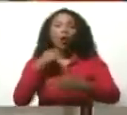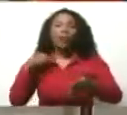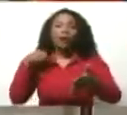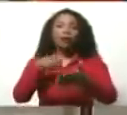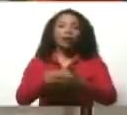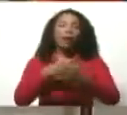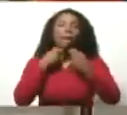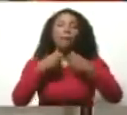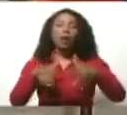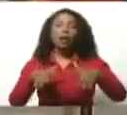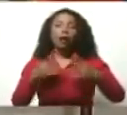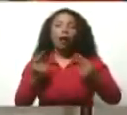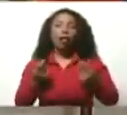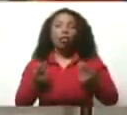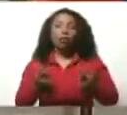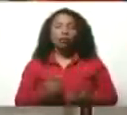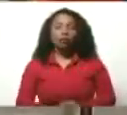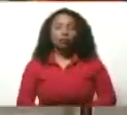o pérdidas de activos.